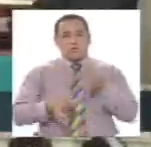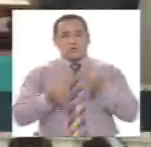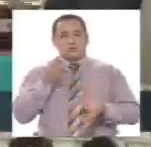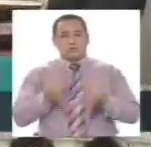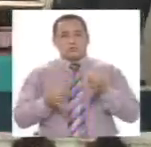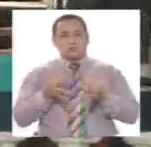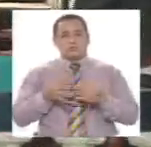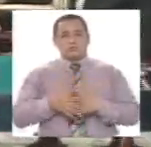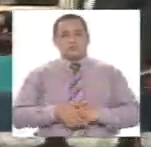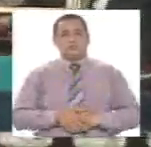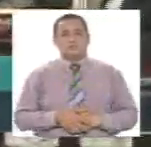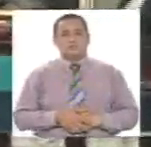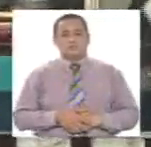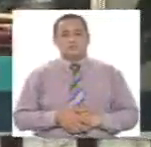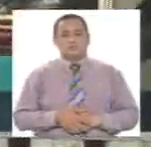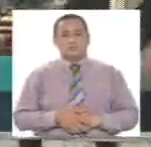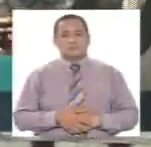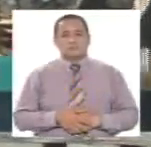demanden.